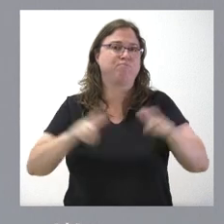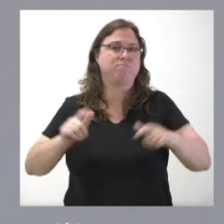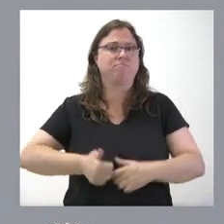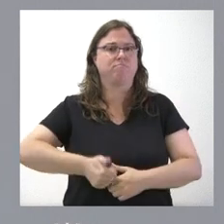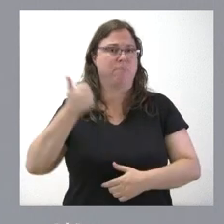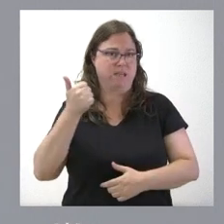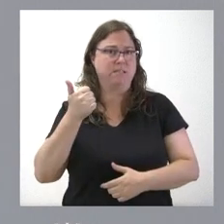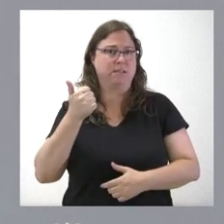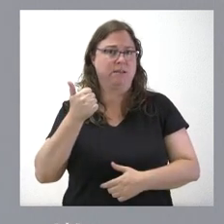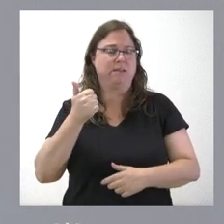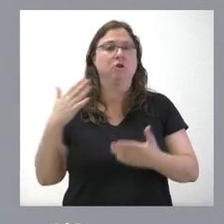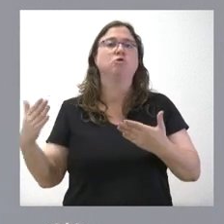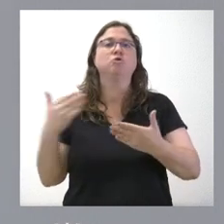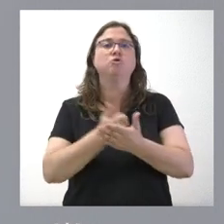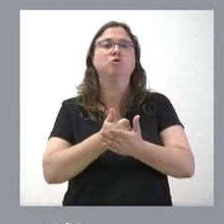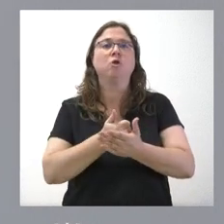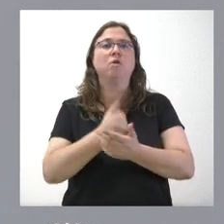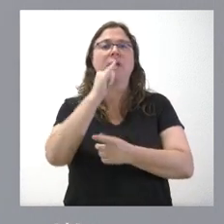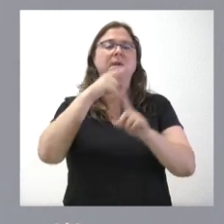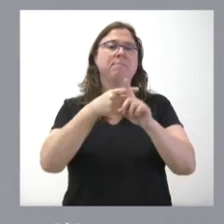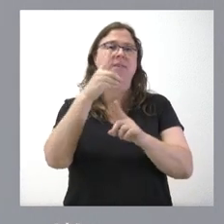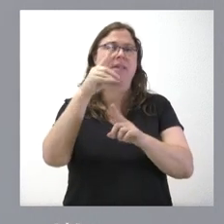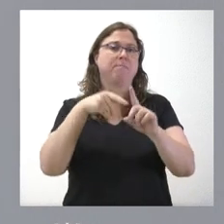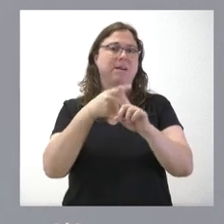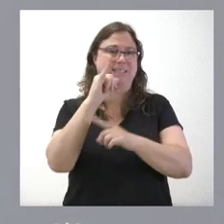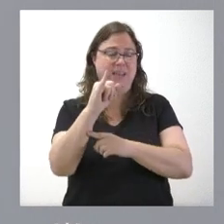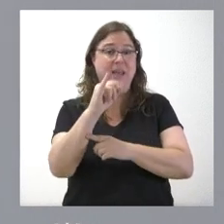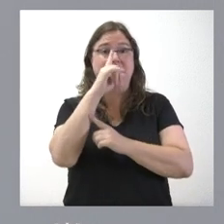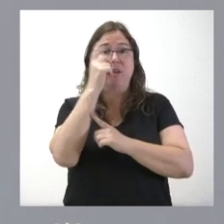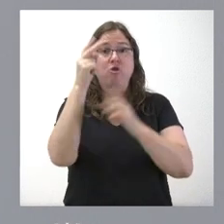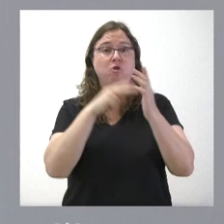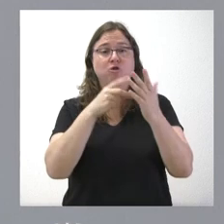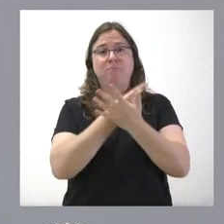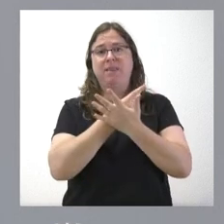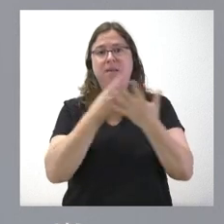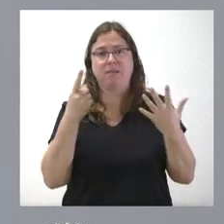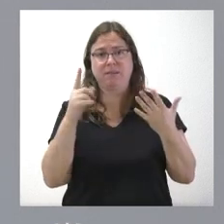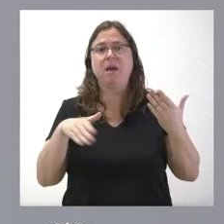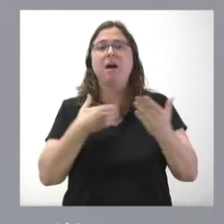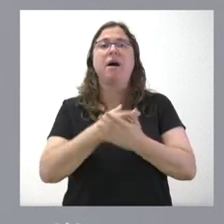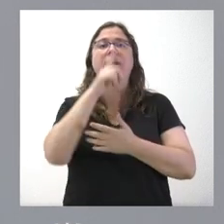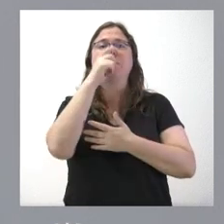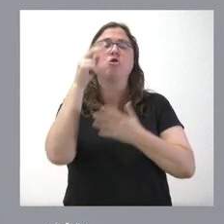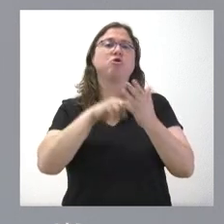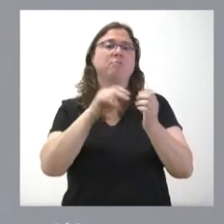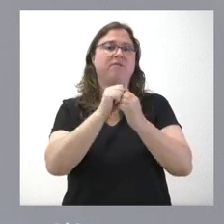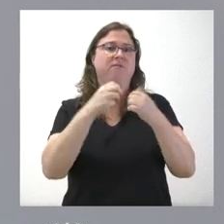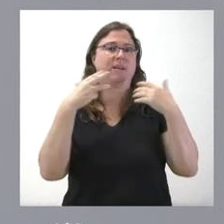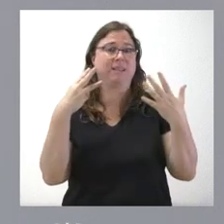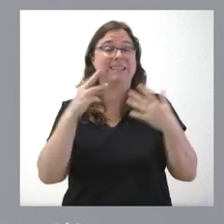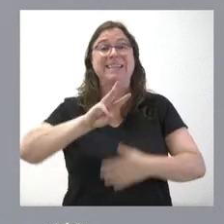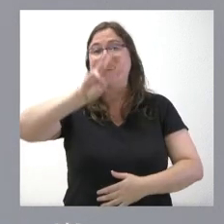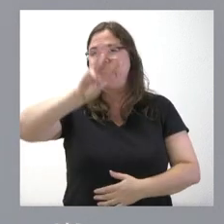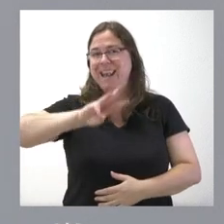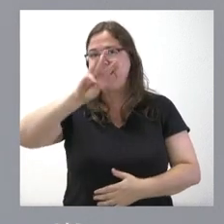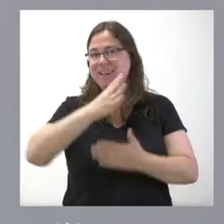años en todo lo que es la Im más deí desde el año 2016 hasta el año 2023 fuimos la tercera comunidad Autónoma